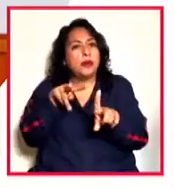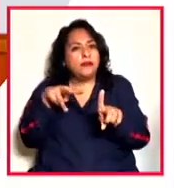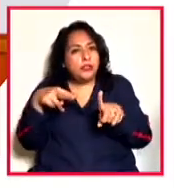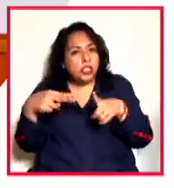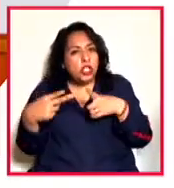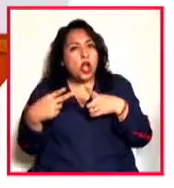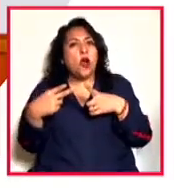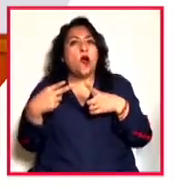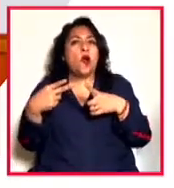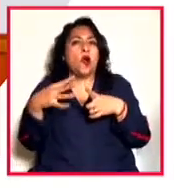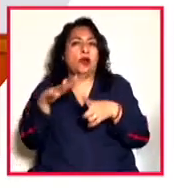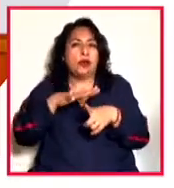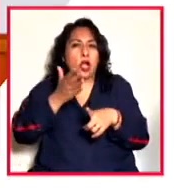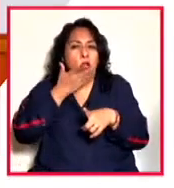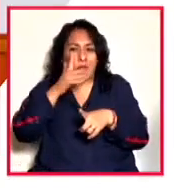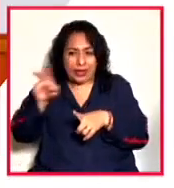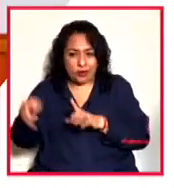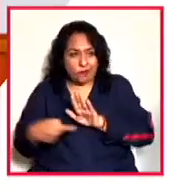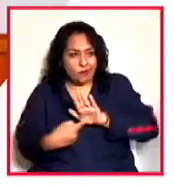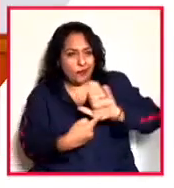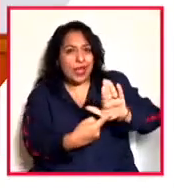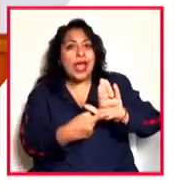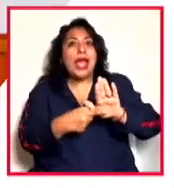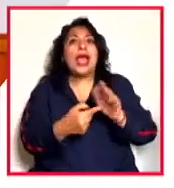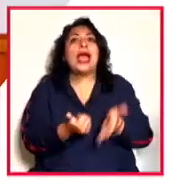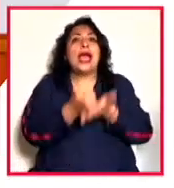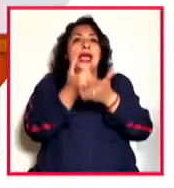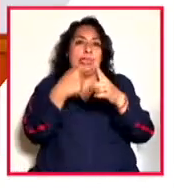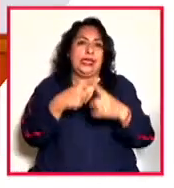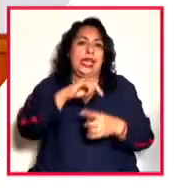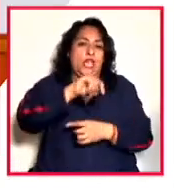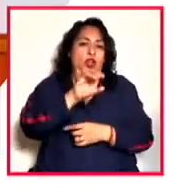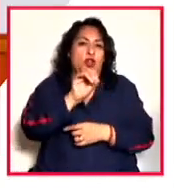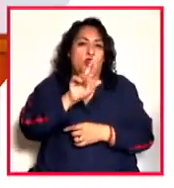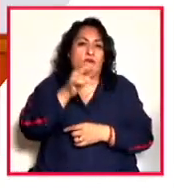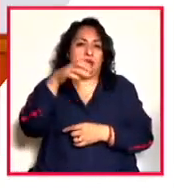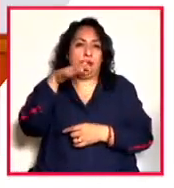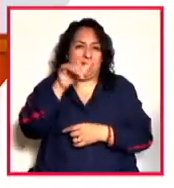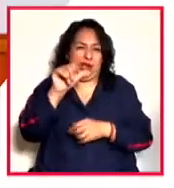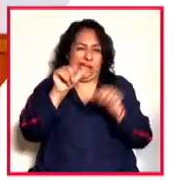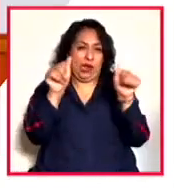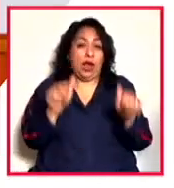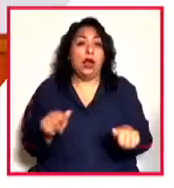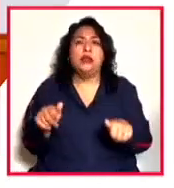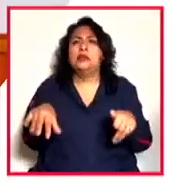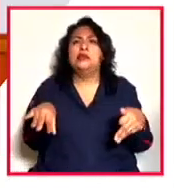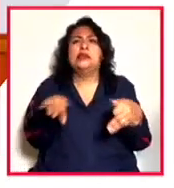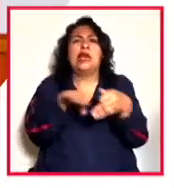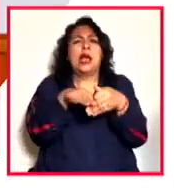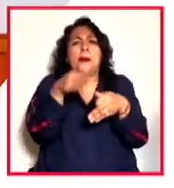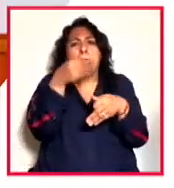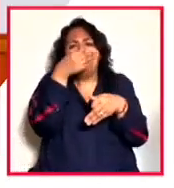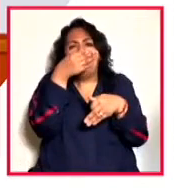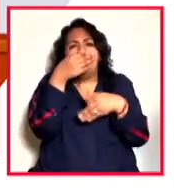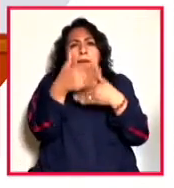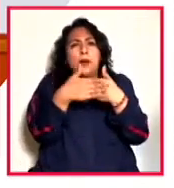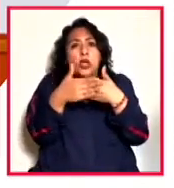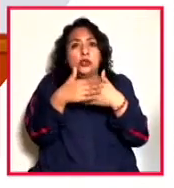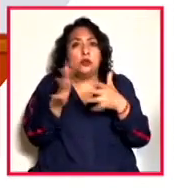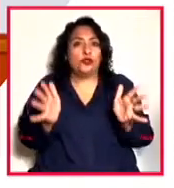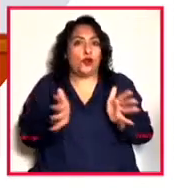a través de la obra de arte de Jorge Marín, ¿no? Y estamos muy cerquita de estrenar una gran